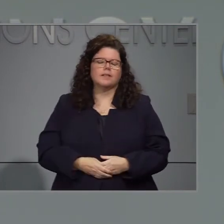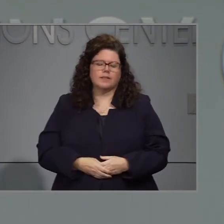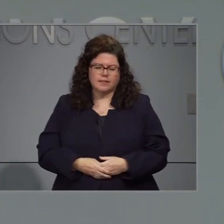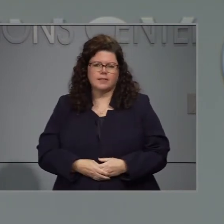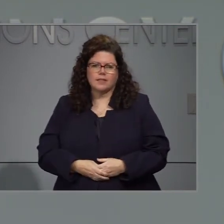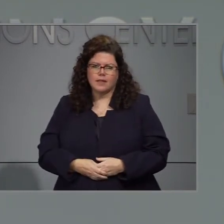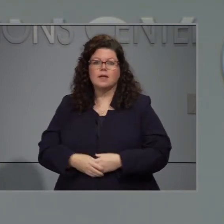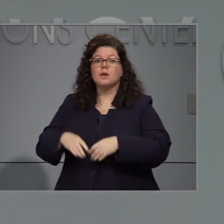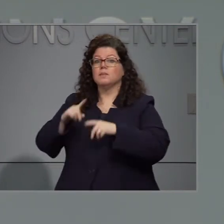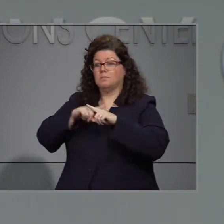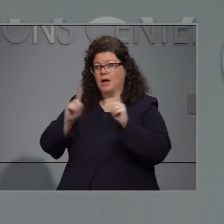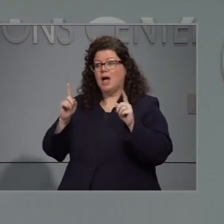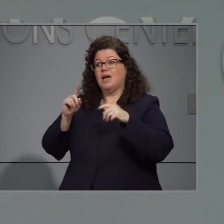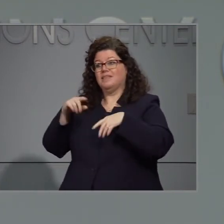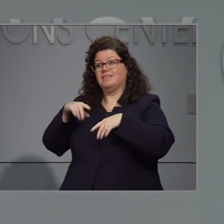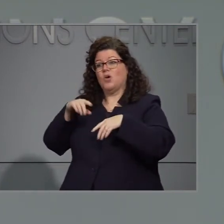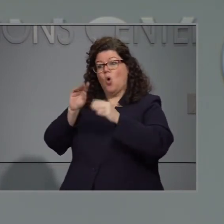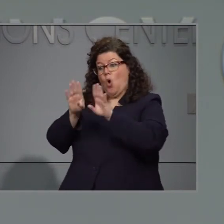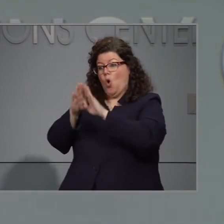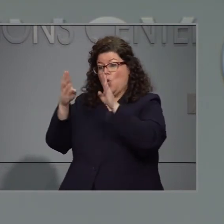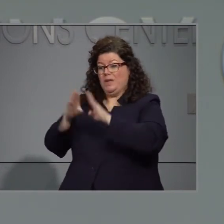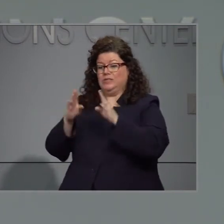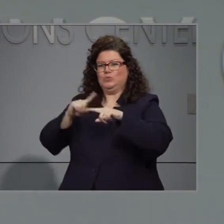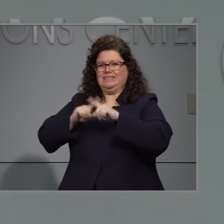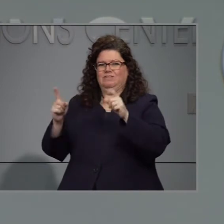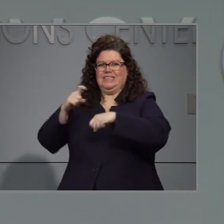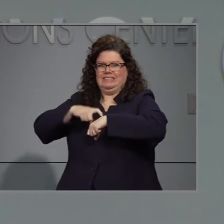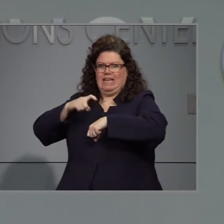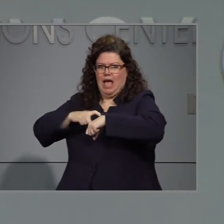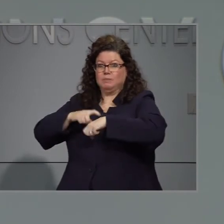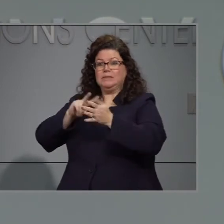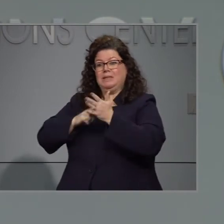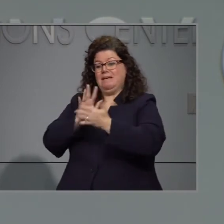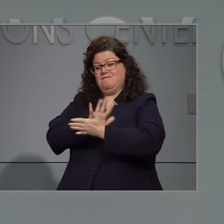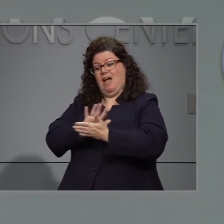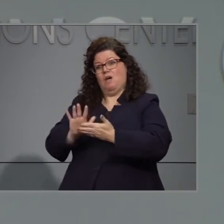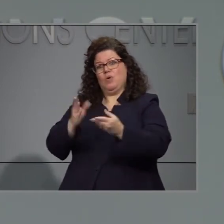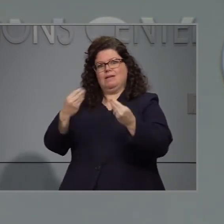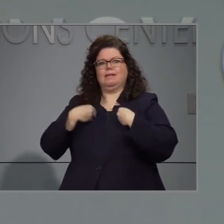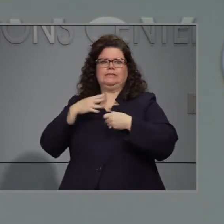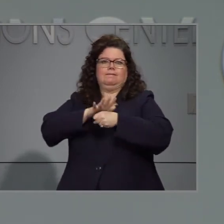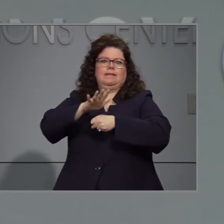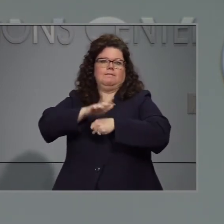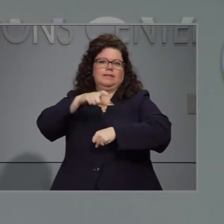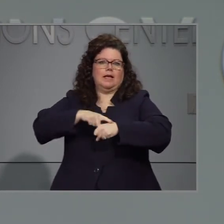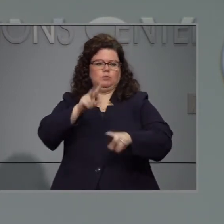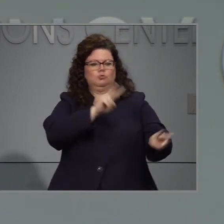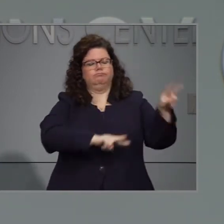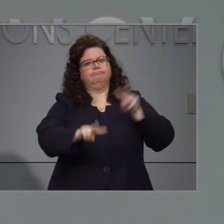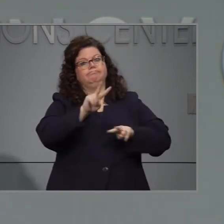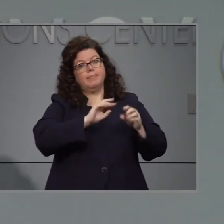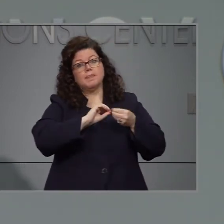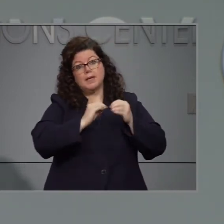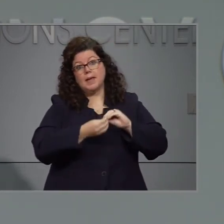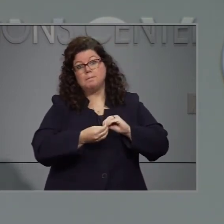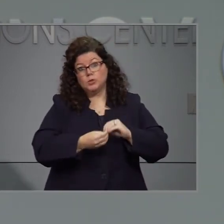escuelas en varias semanas en agosto tendremos tiempo para observar las tendencias a futuro. Gracias.